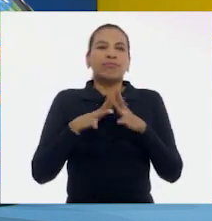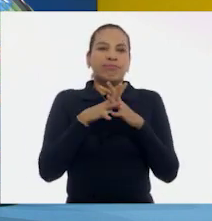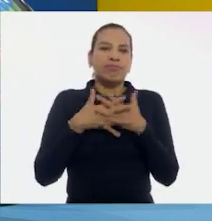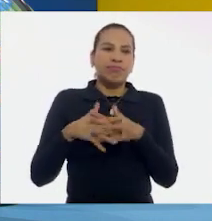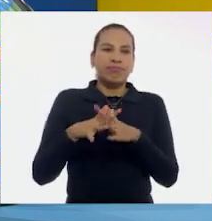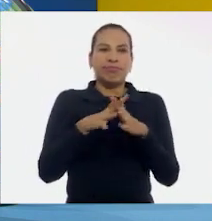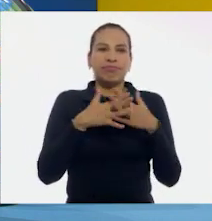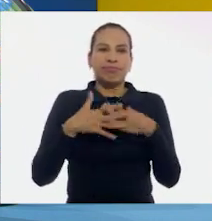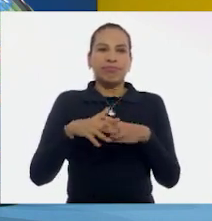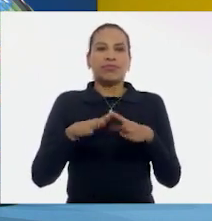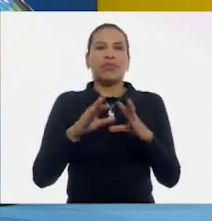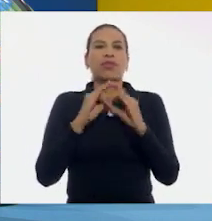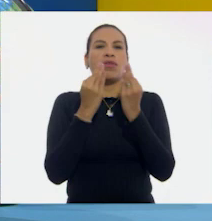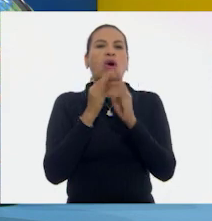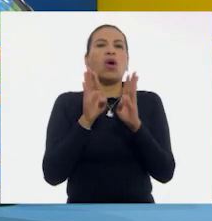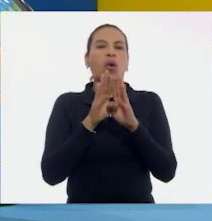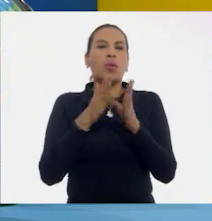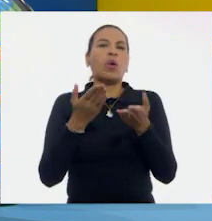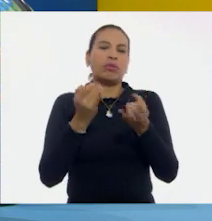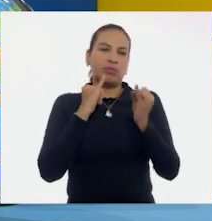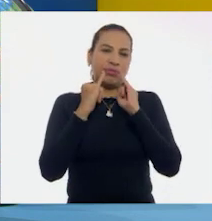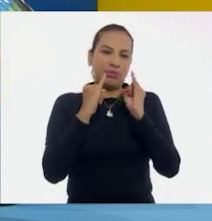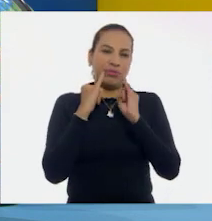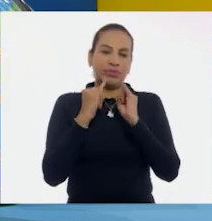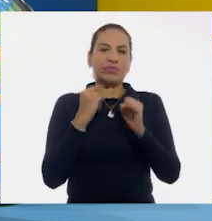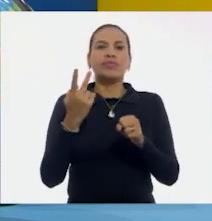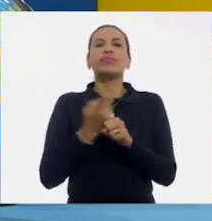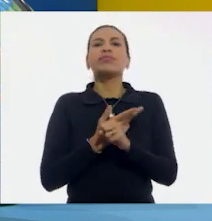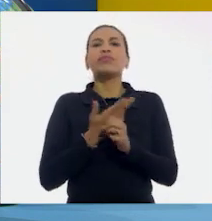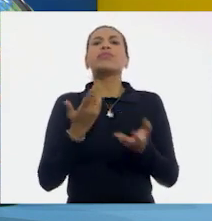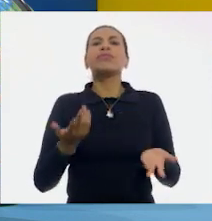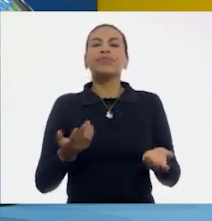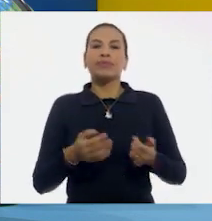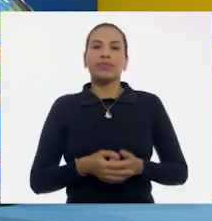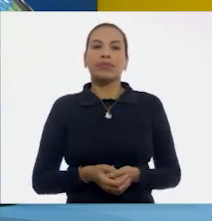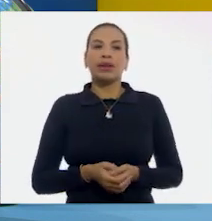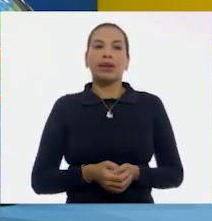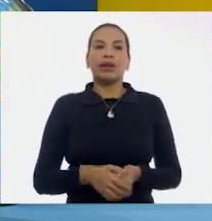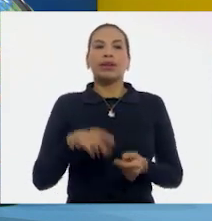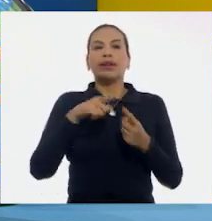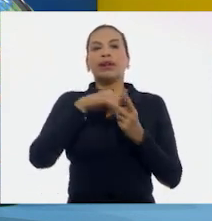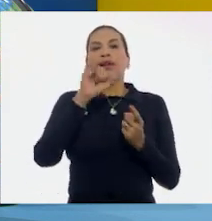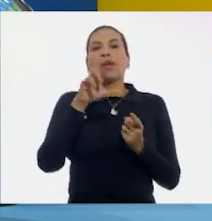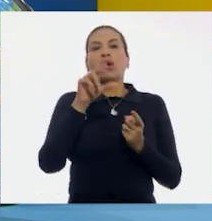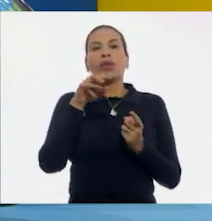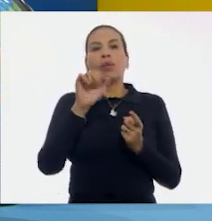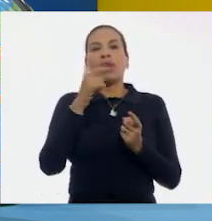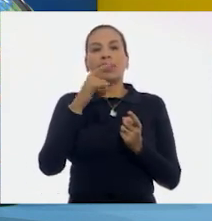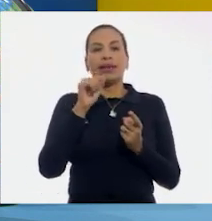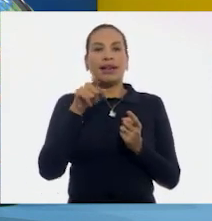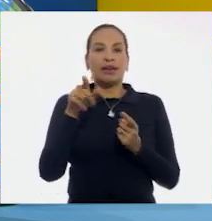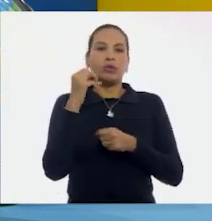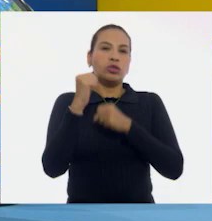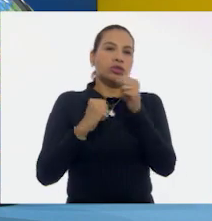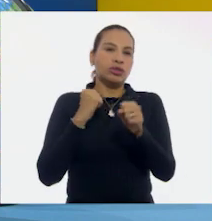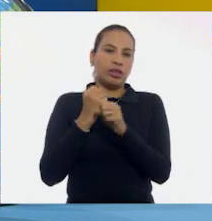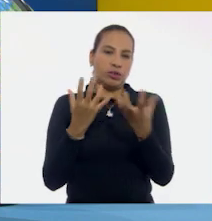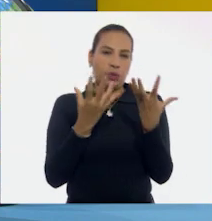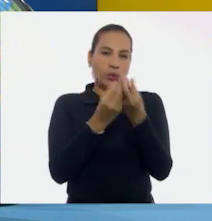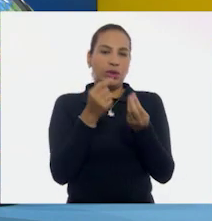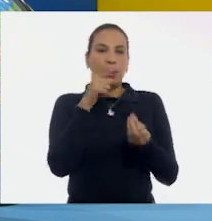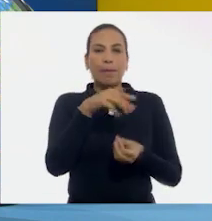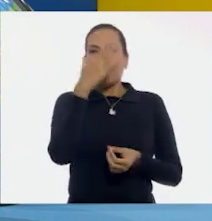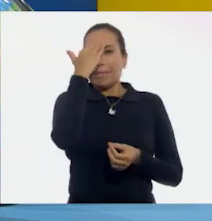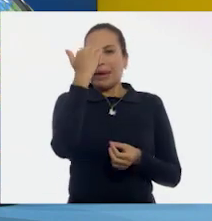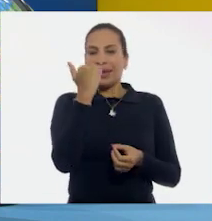revuelto la manera en la que hacían la traducción, porque lo que sucedía era lo siguiente. Jerónimo de Aguilar, por haber estado tantos años con los mayas